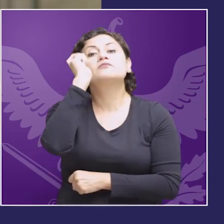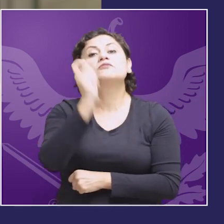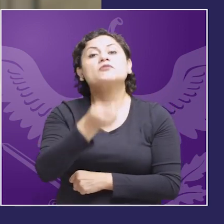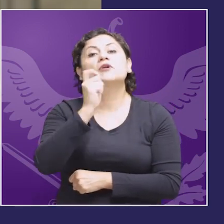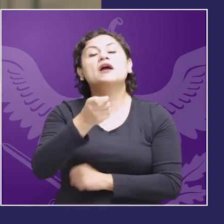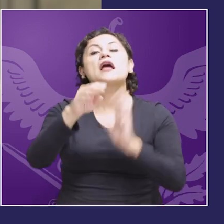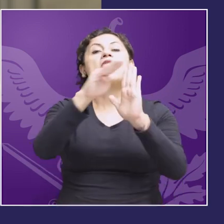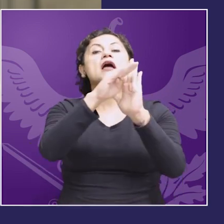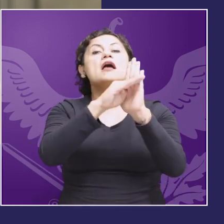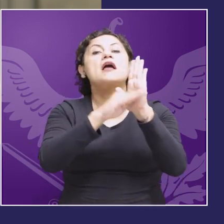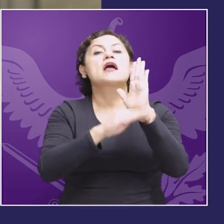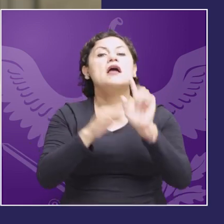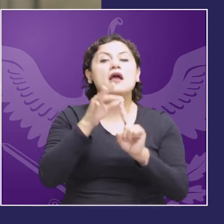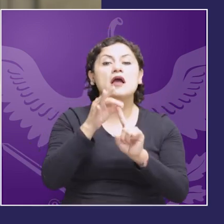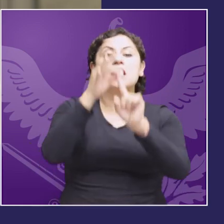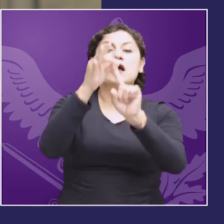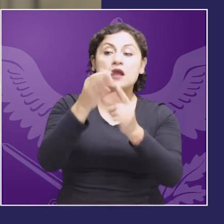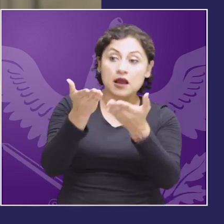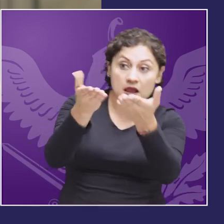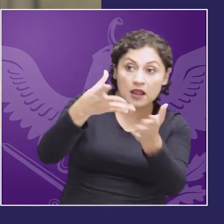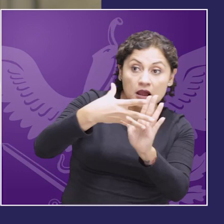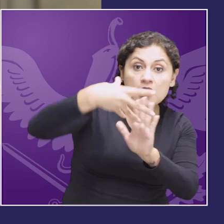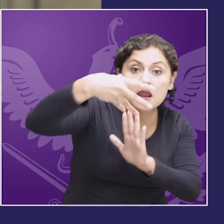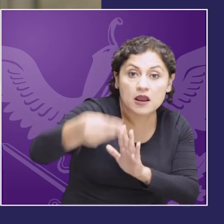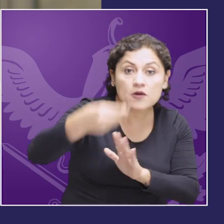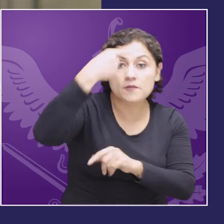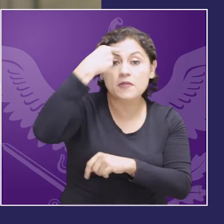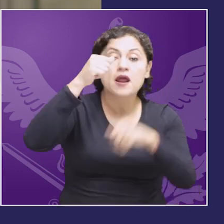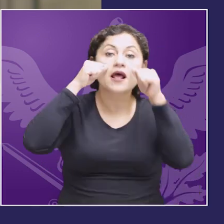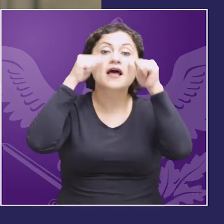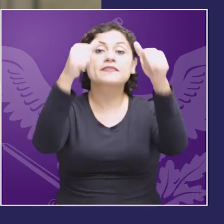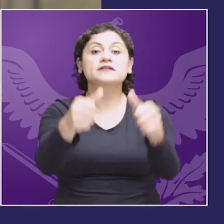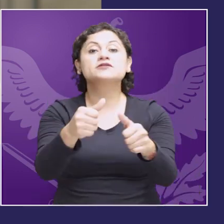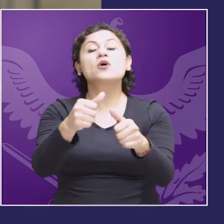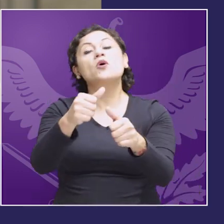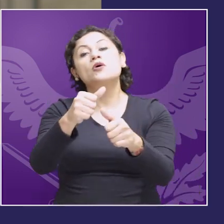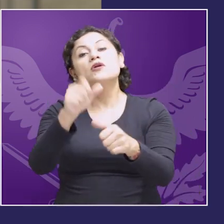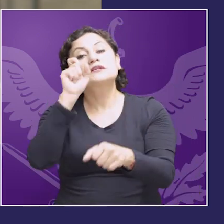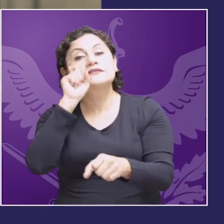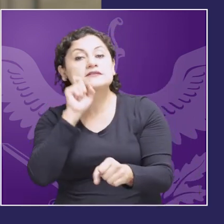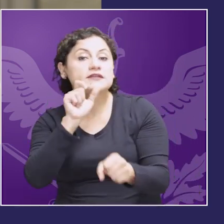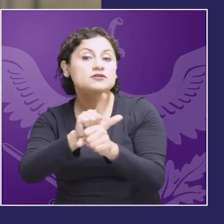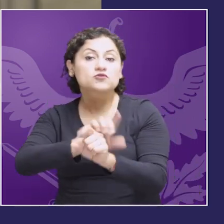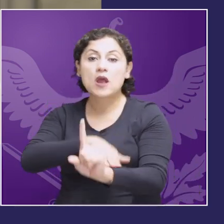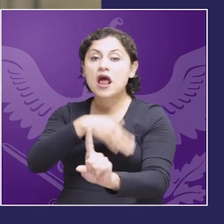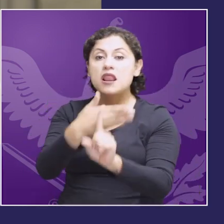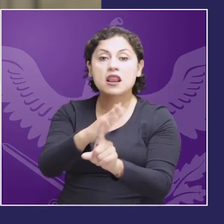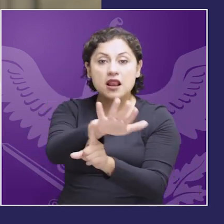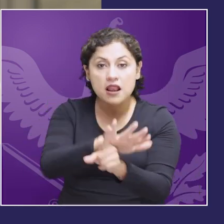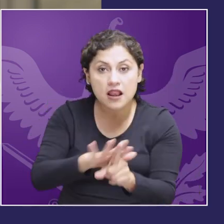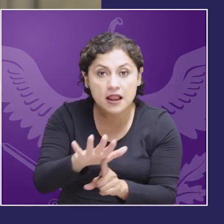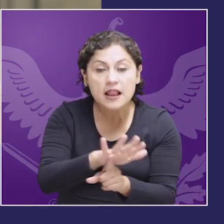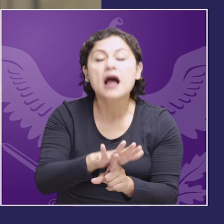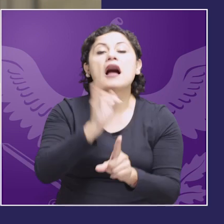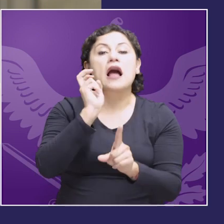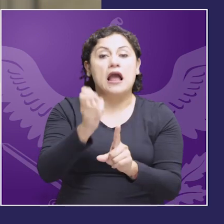mucho sentido, se elaboró un protocolo modelo para la prevención y atención del acoso sexual en los poderes judiciales, y